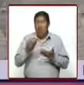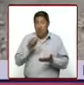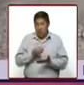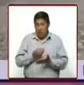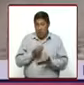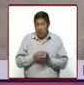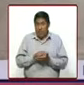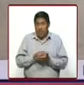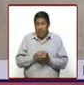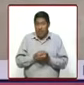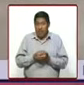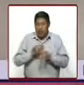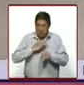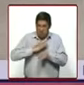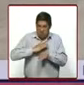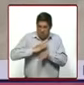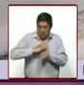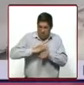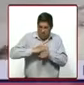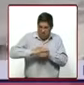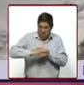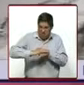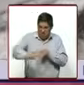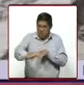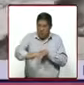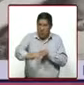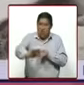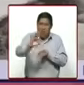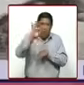recursos, recapeando y cambiando